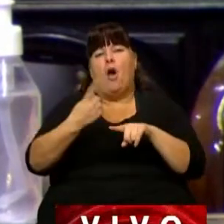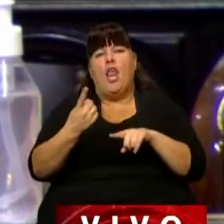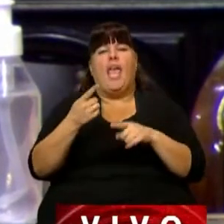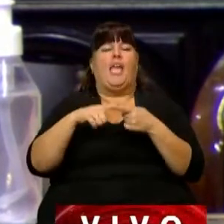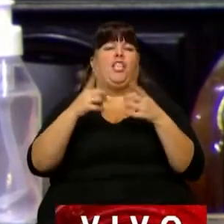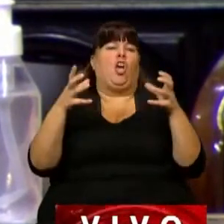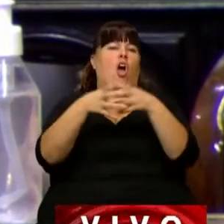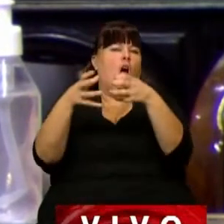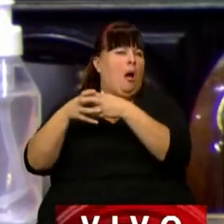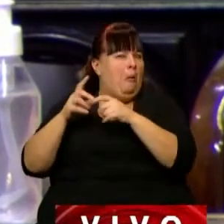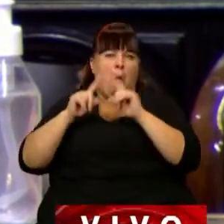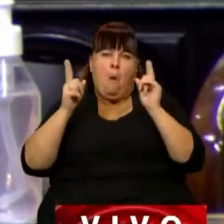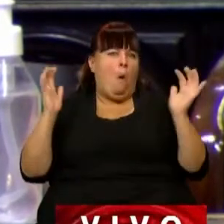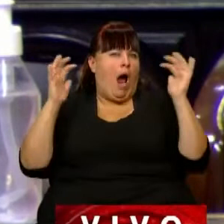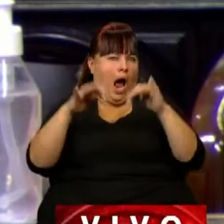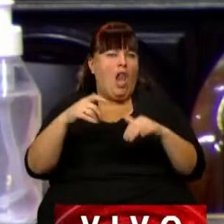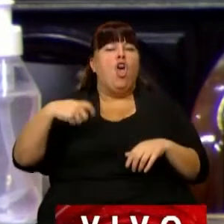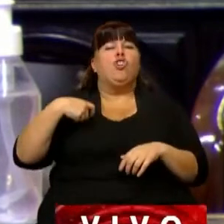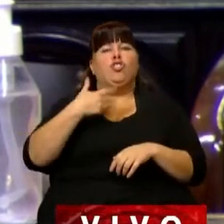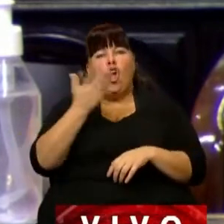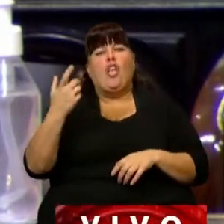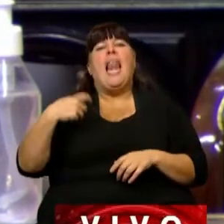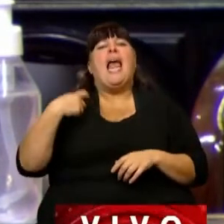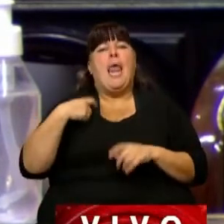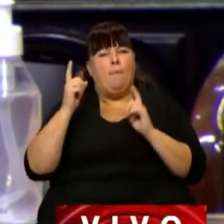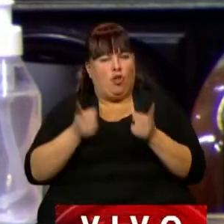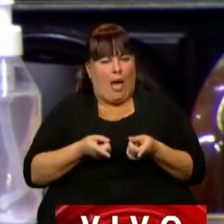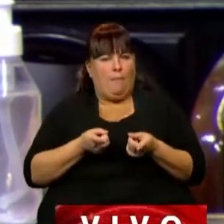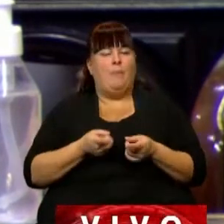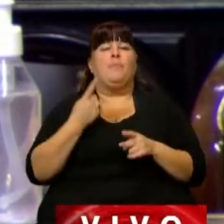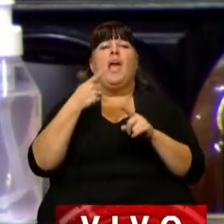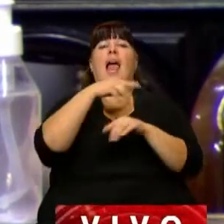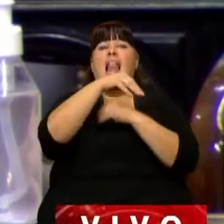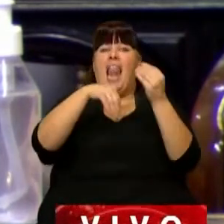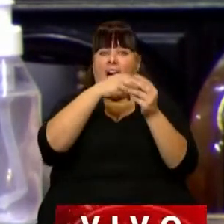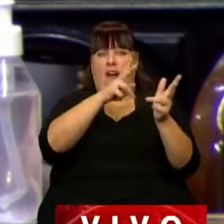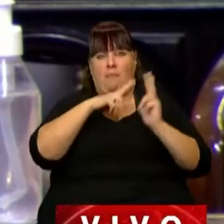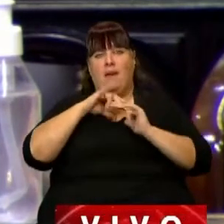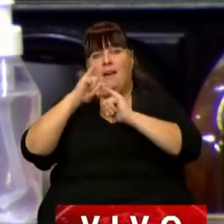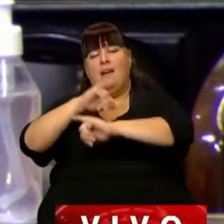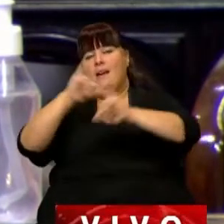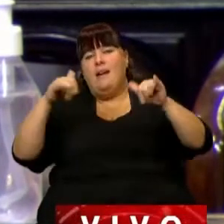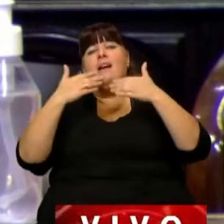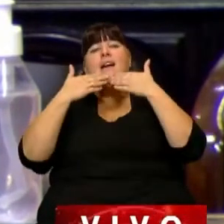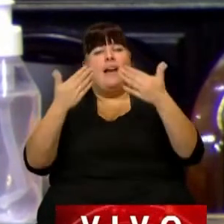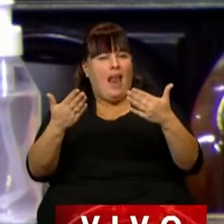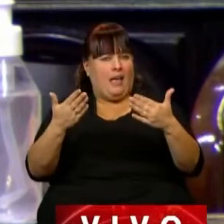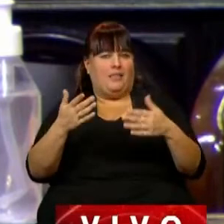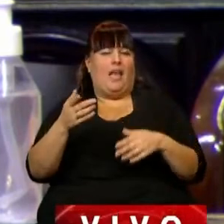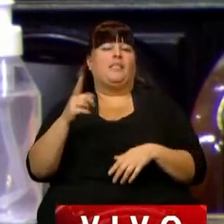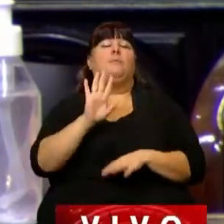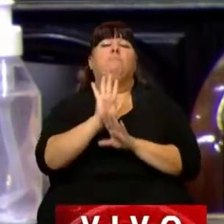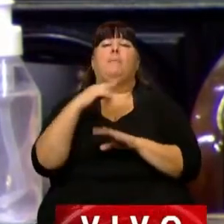de distintas fuerzas políticas, sociales y gremiales. En nombre de la familia, quiero agradecerle profundamente.